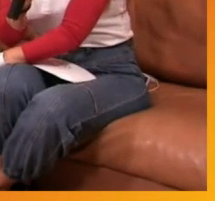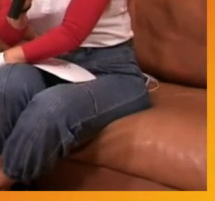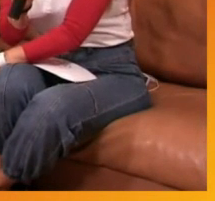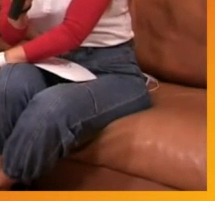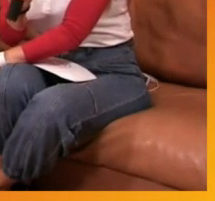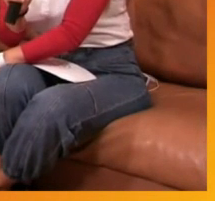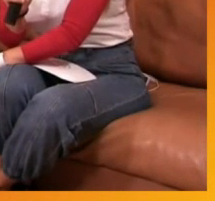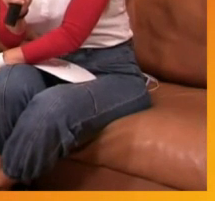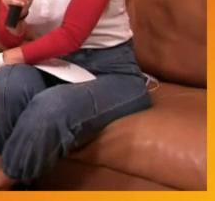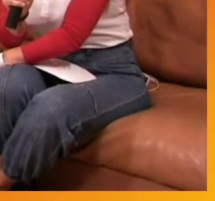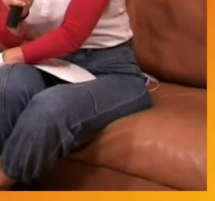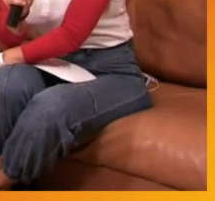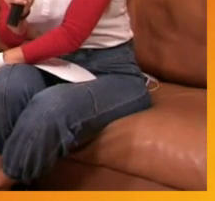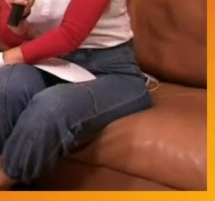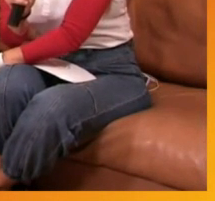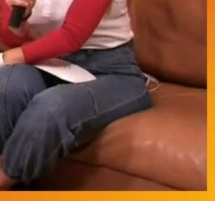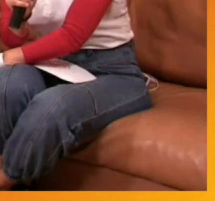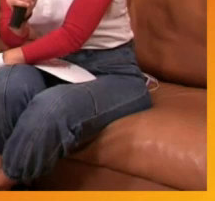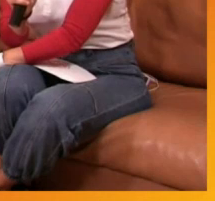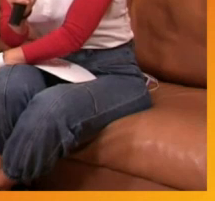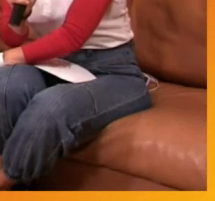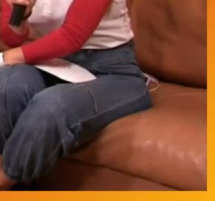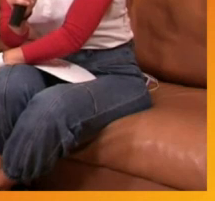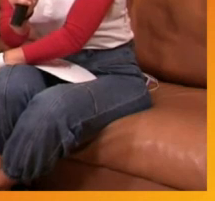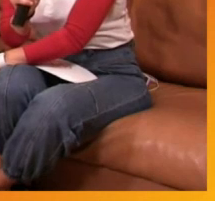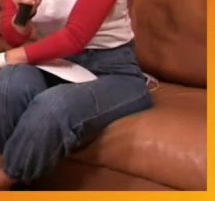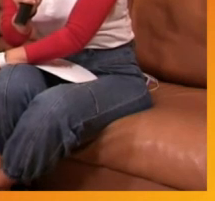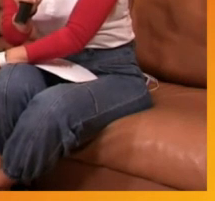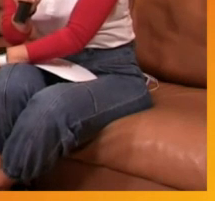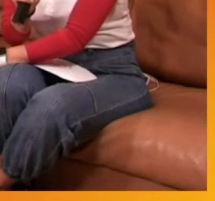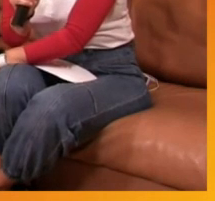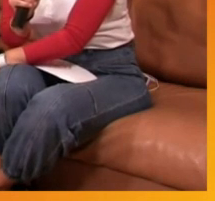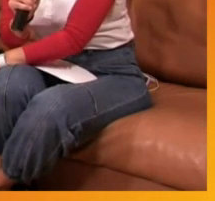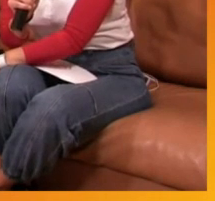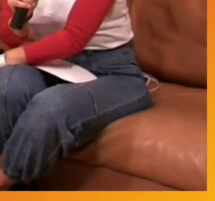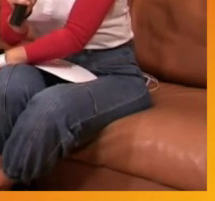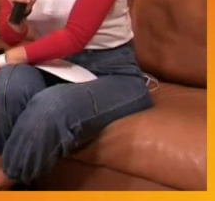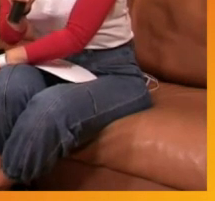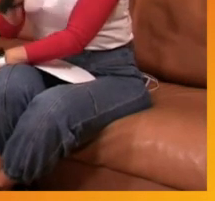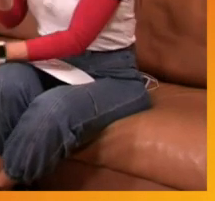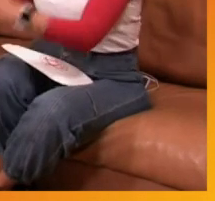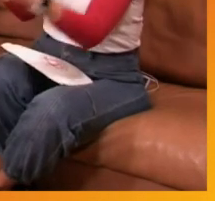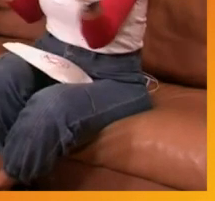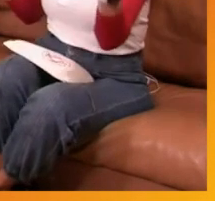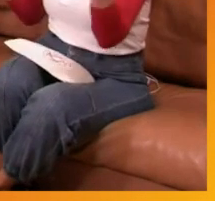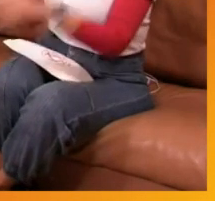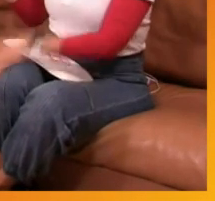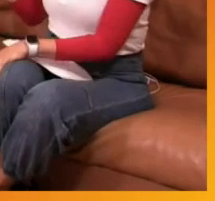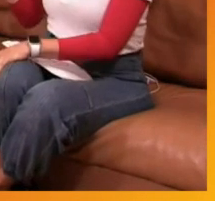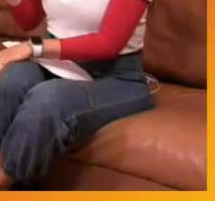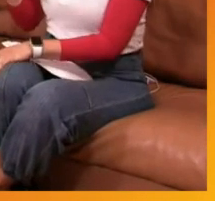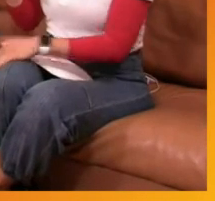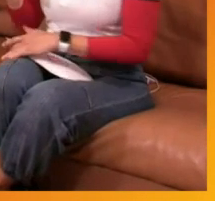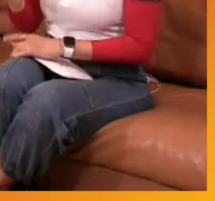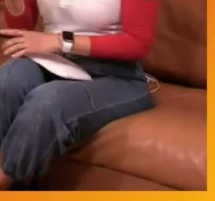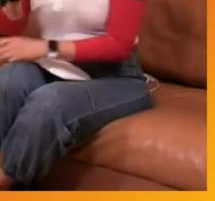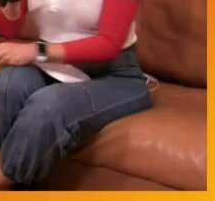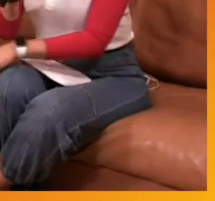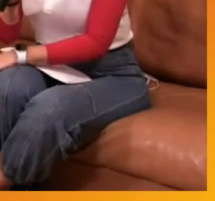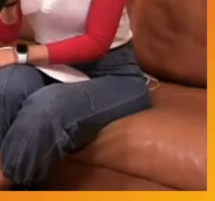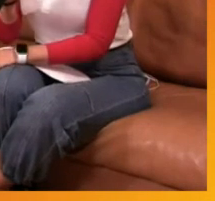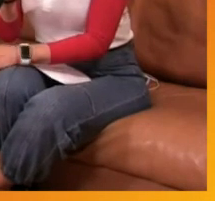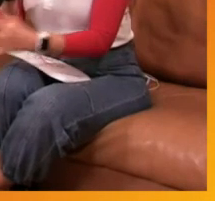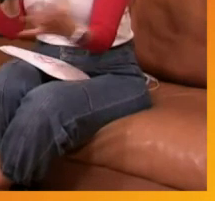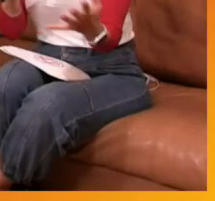Gala, muchísimas gracias, María Luisa. Igual te agradecemos infinitamente. No cabe duda que estamos cerrando con broche de